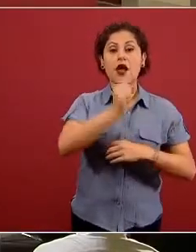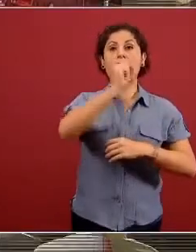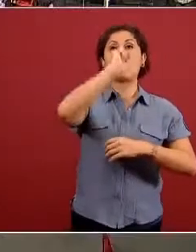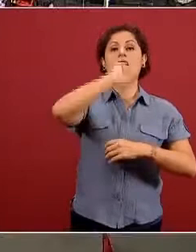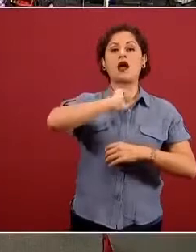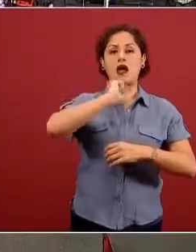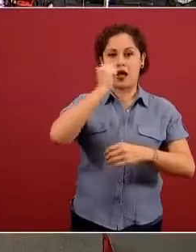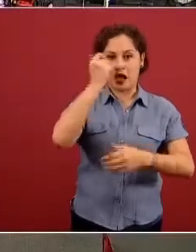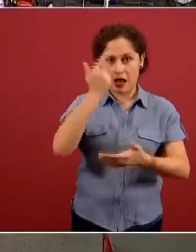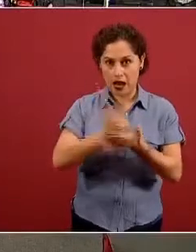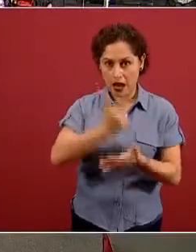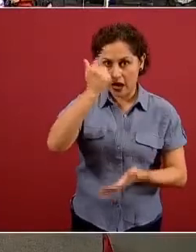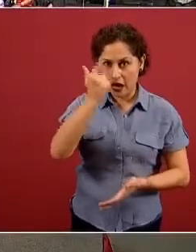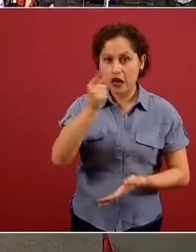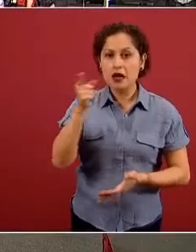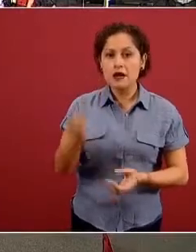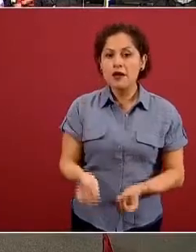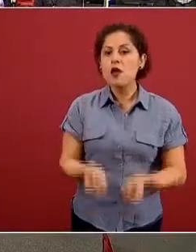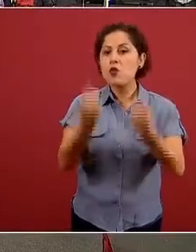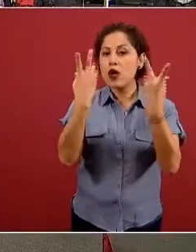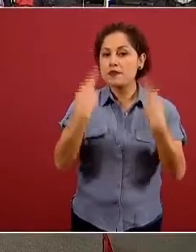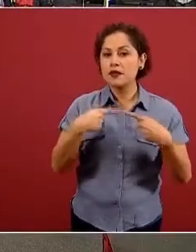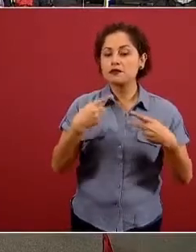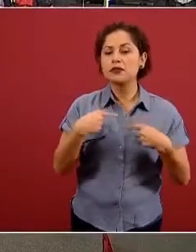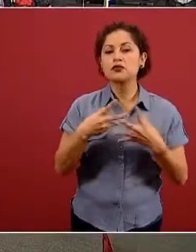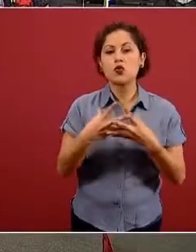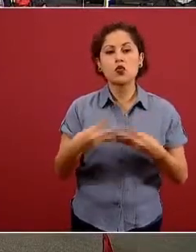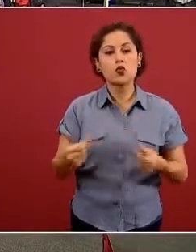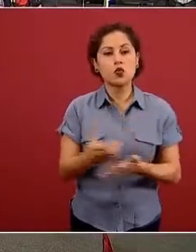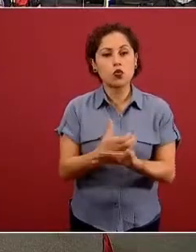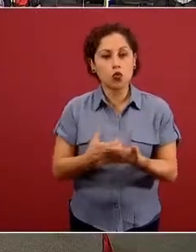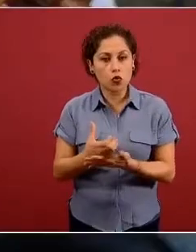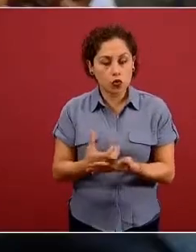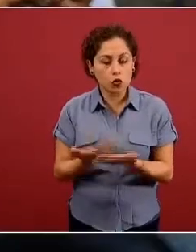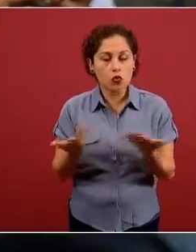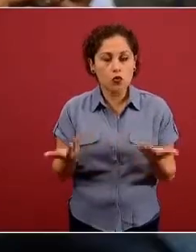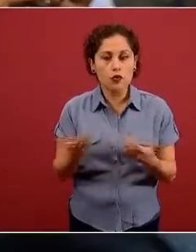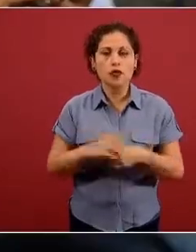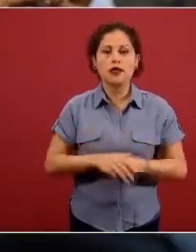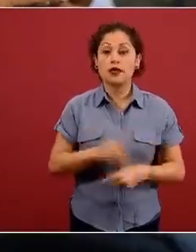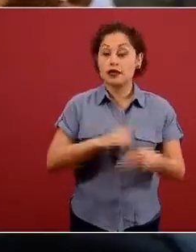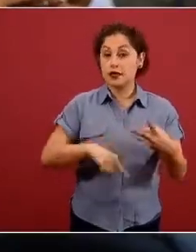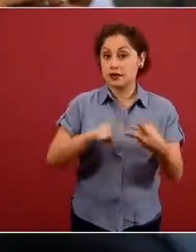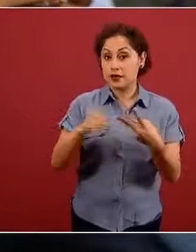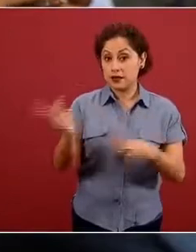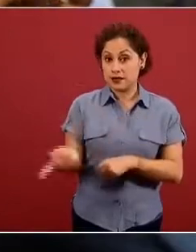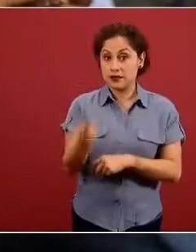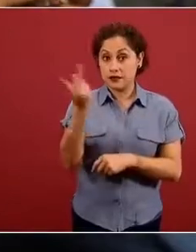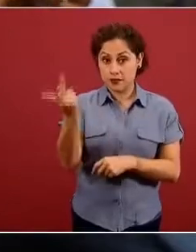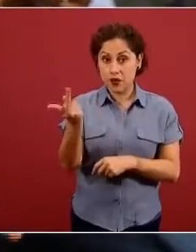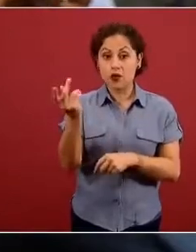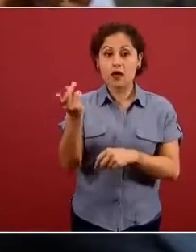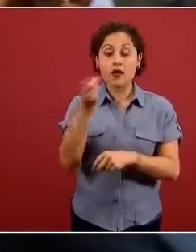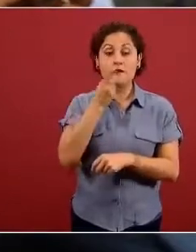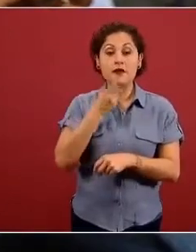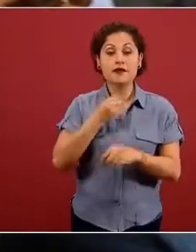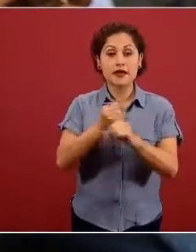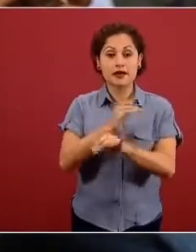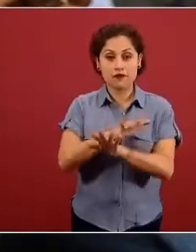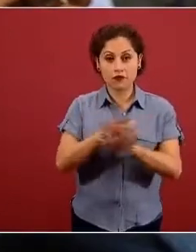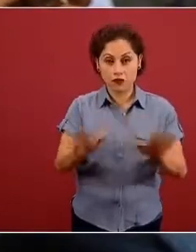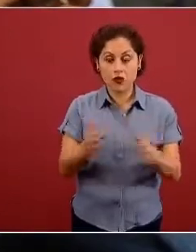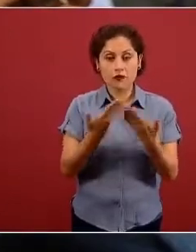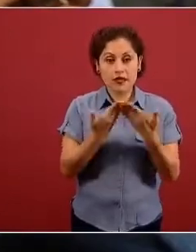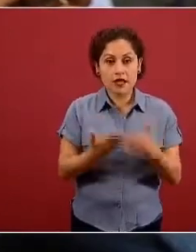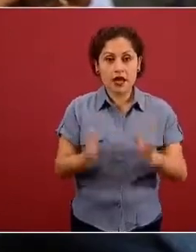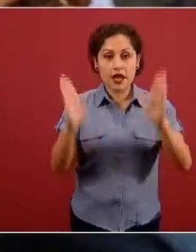el porcentaje de cuántos se han recuperado? Esa es una pregunta. Y la segunda, los datos abiertos hablan que desde enero hubo casos